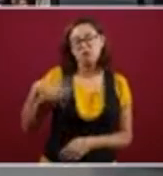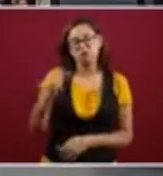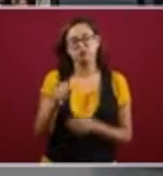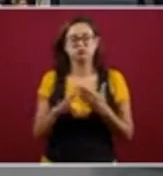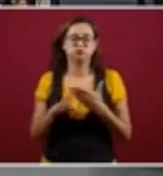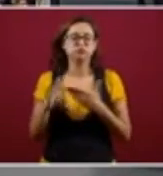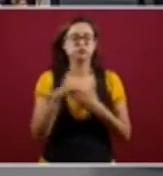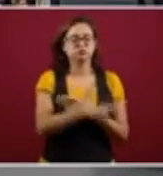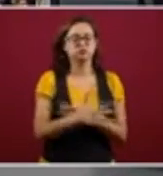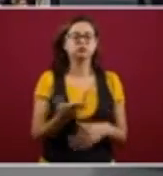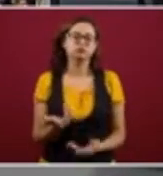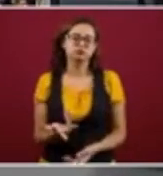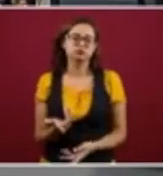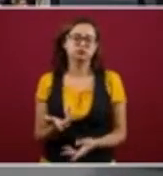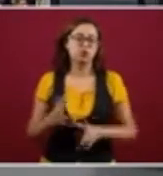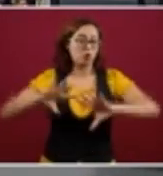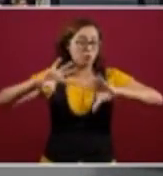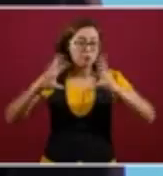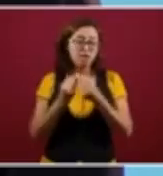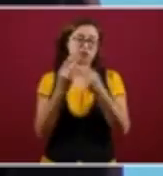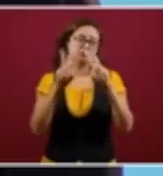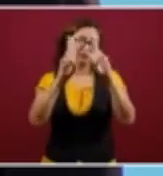corrupción.